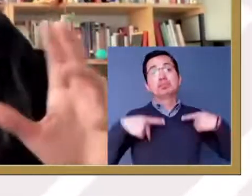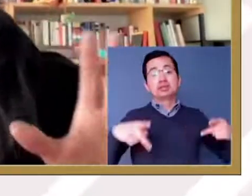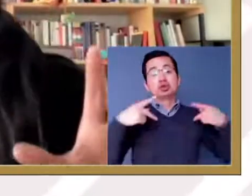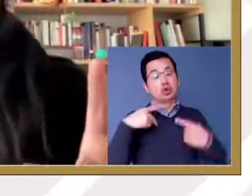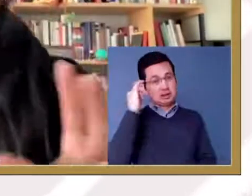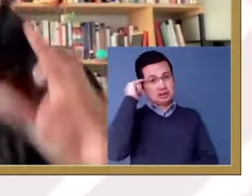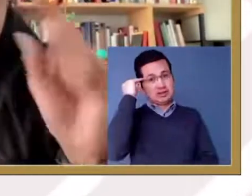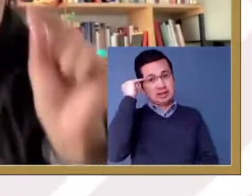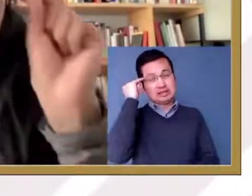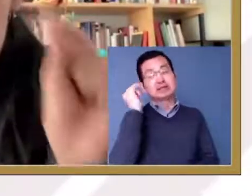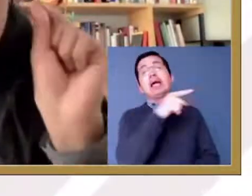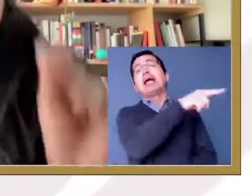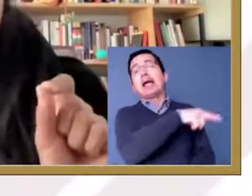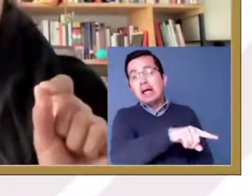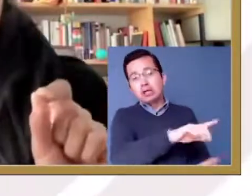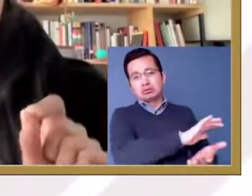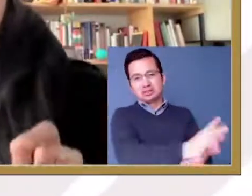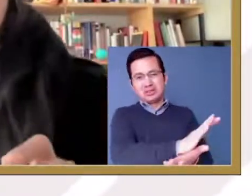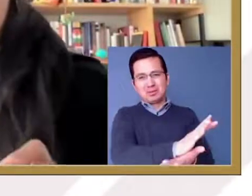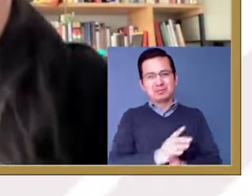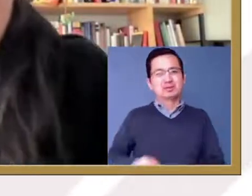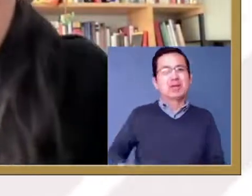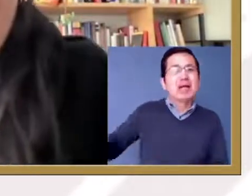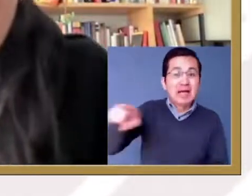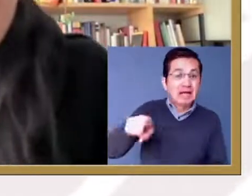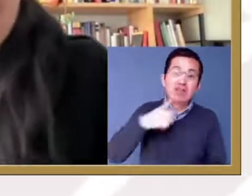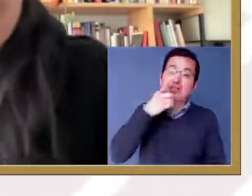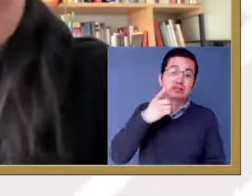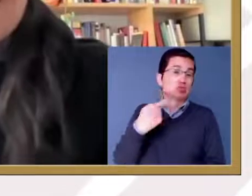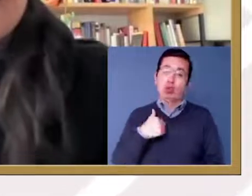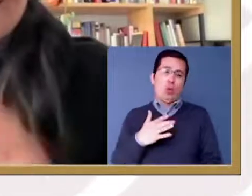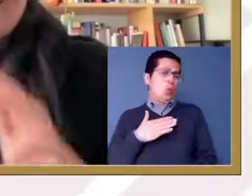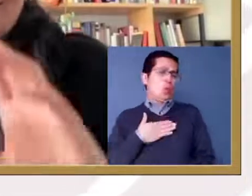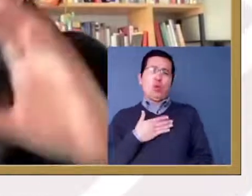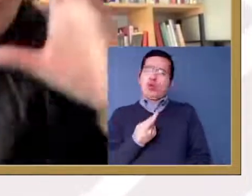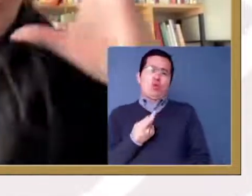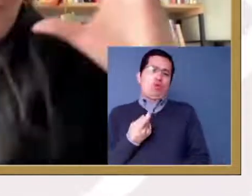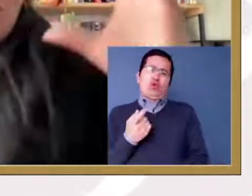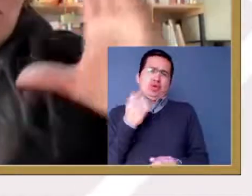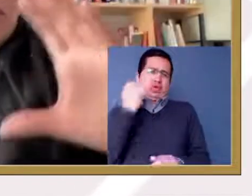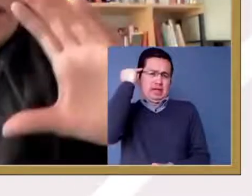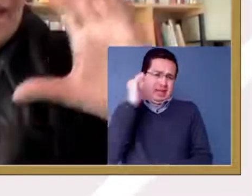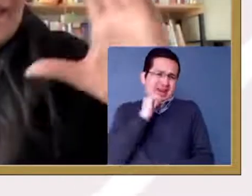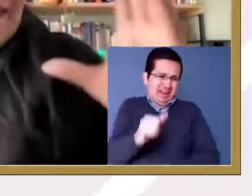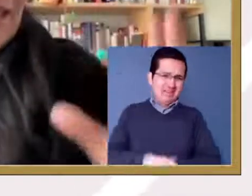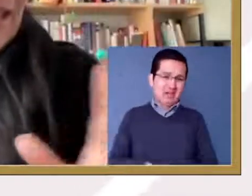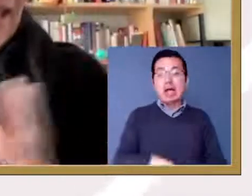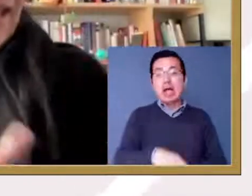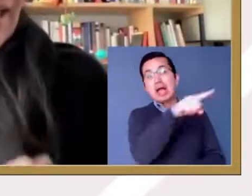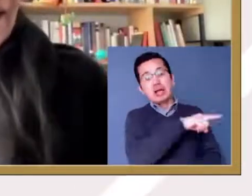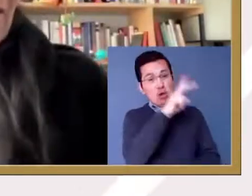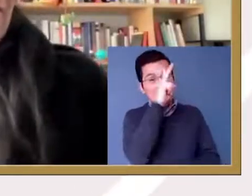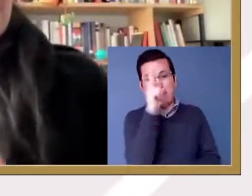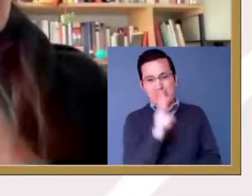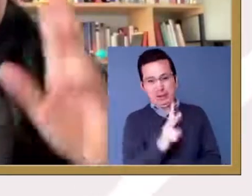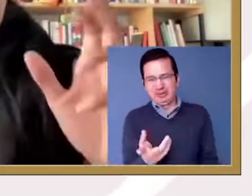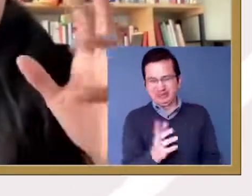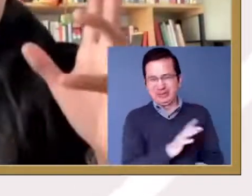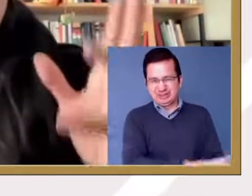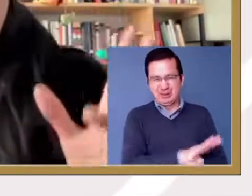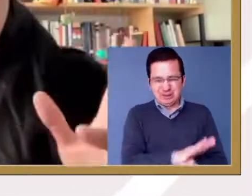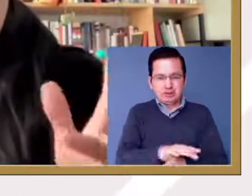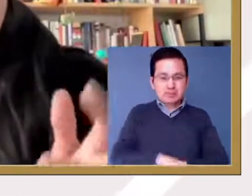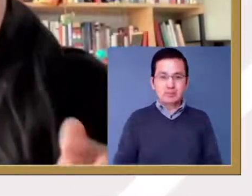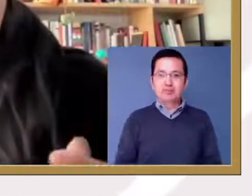grupo discriminado, esas son las más discriminadas. Pero ahora cuando haces, digamos, cuando tienes tanta visibilidad